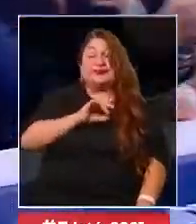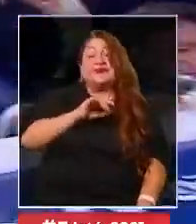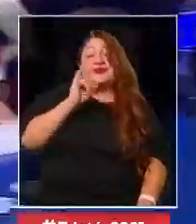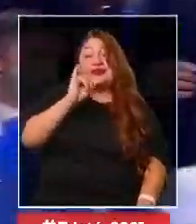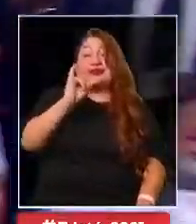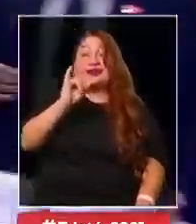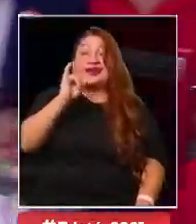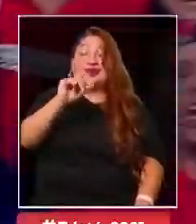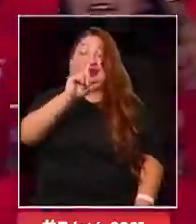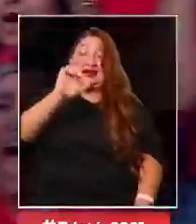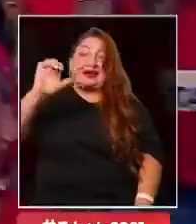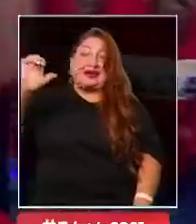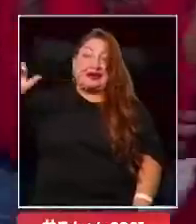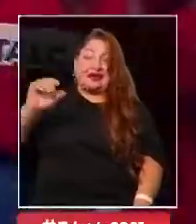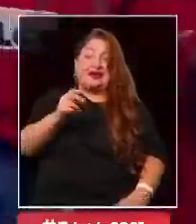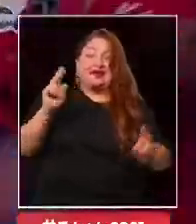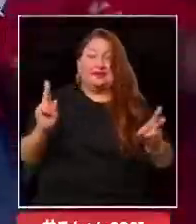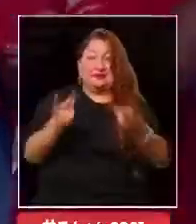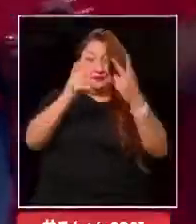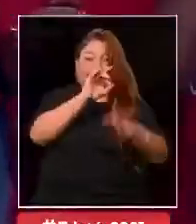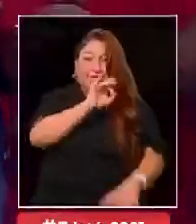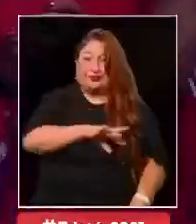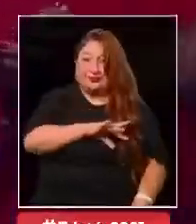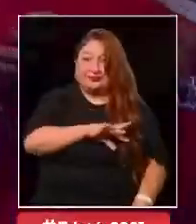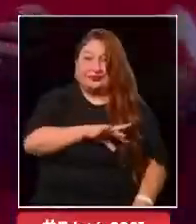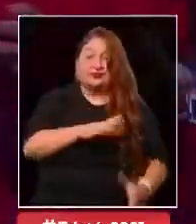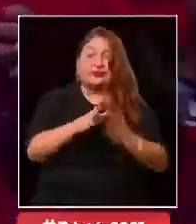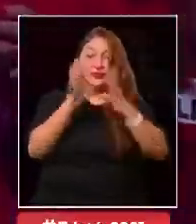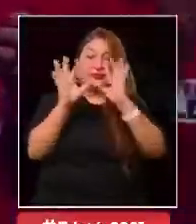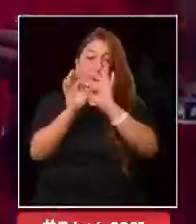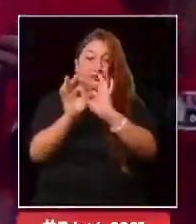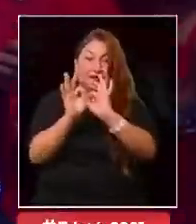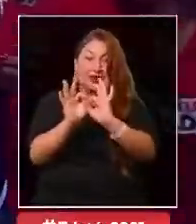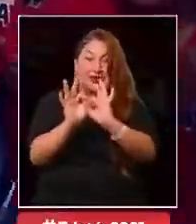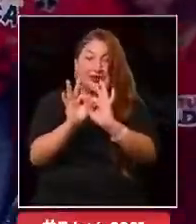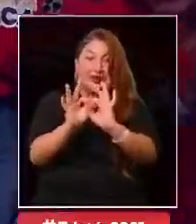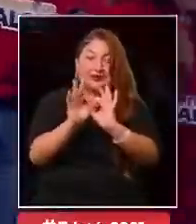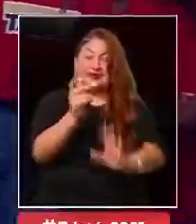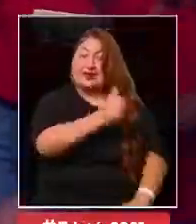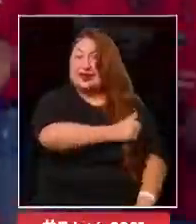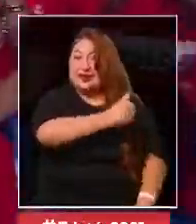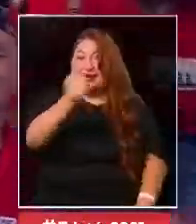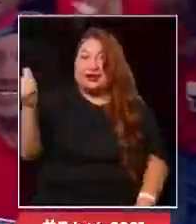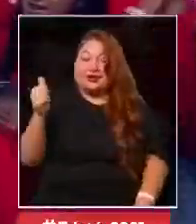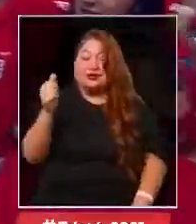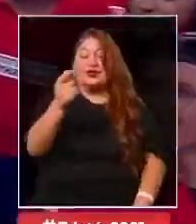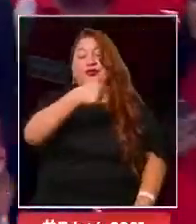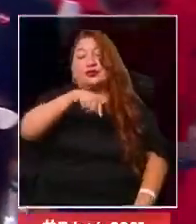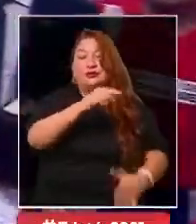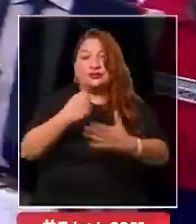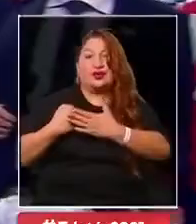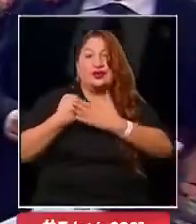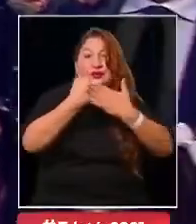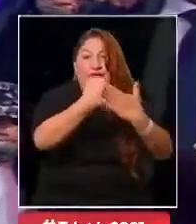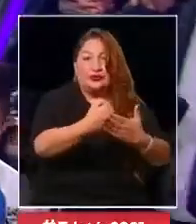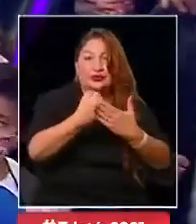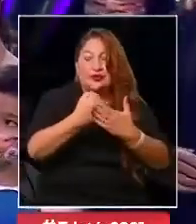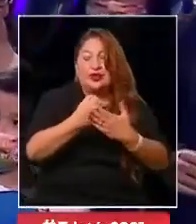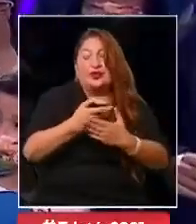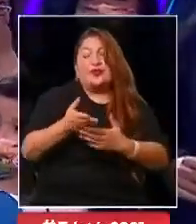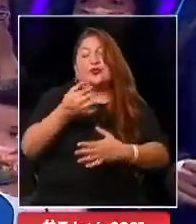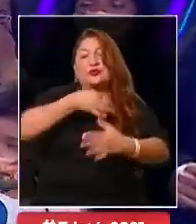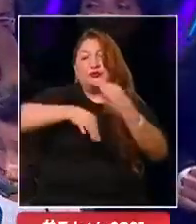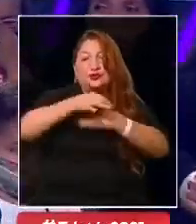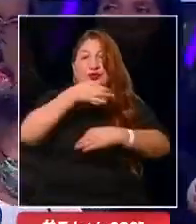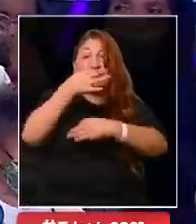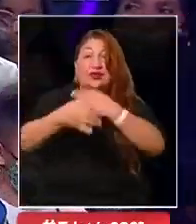mi máquina gracias a todos los que colaboraron como lo dijimos desde